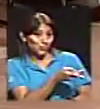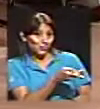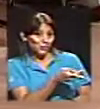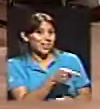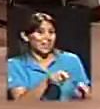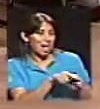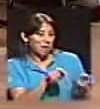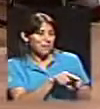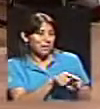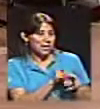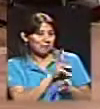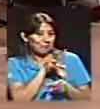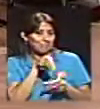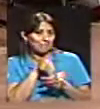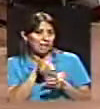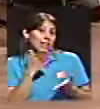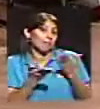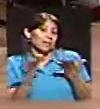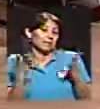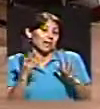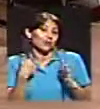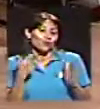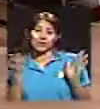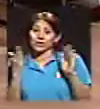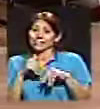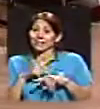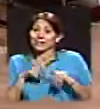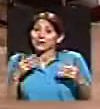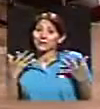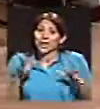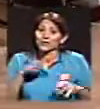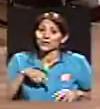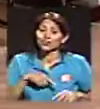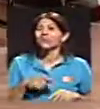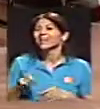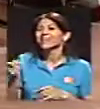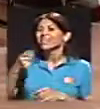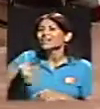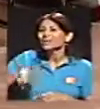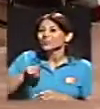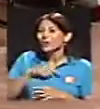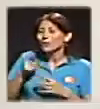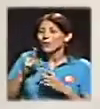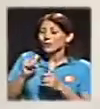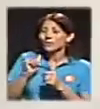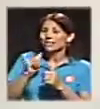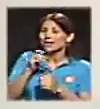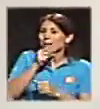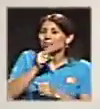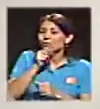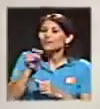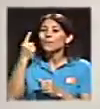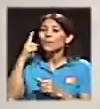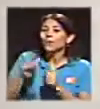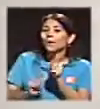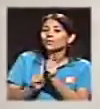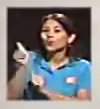traeré, tal vez ya yo no esté, pero me los traeré al grupo de la tercera edad. Y llegaríamos con mayoría relativa.